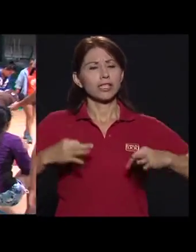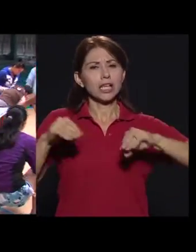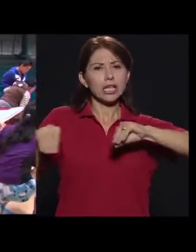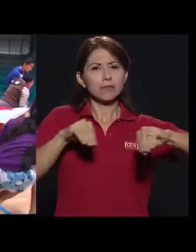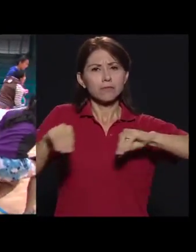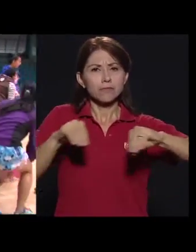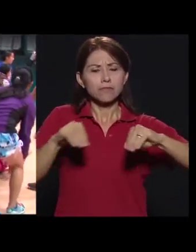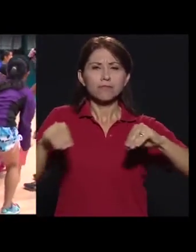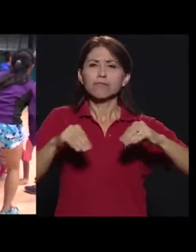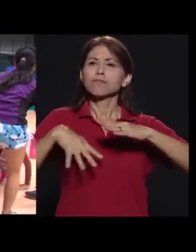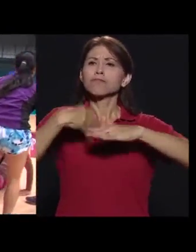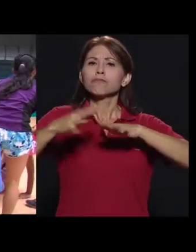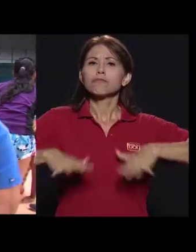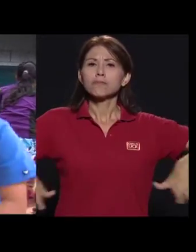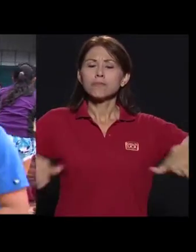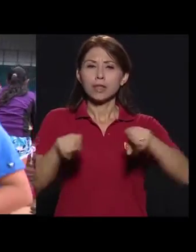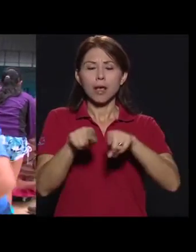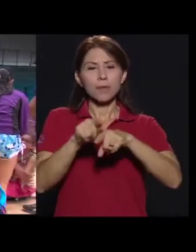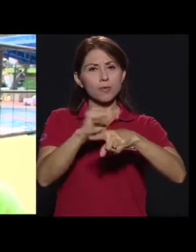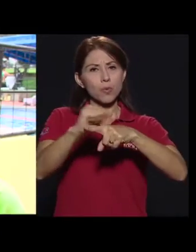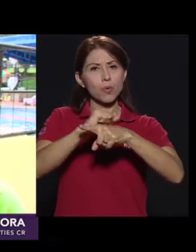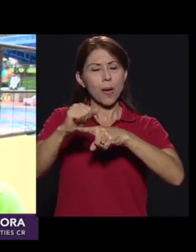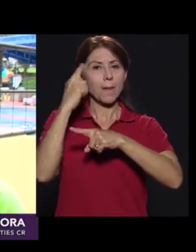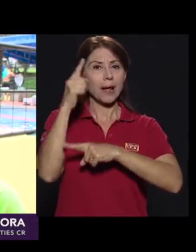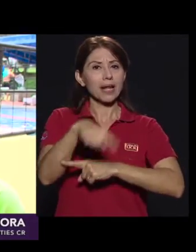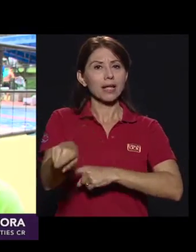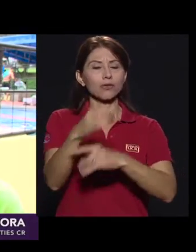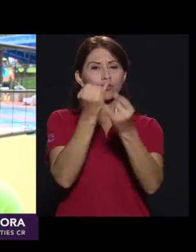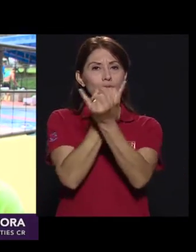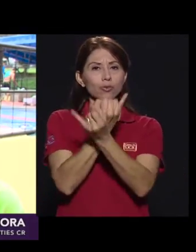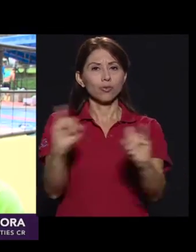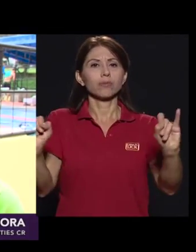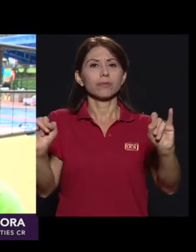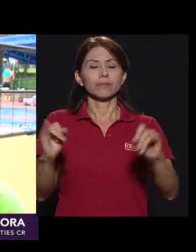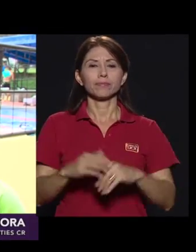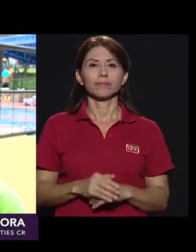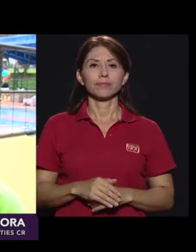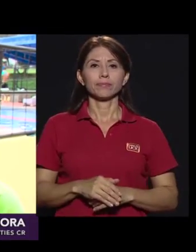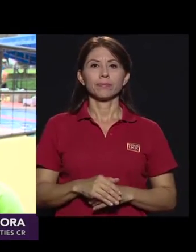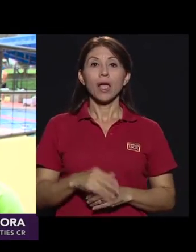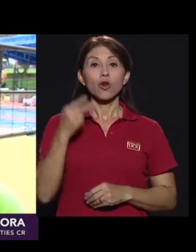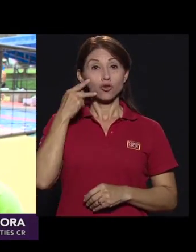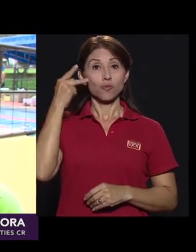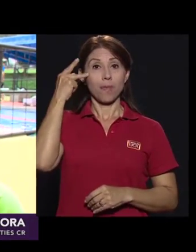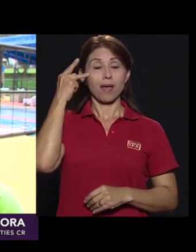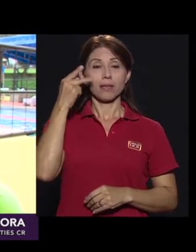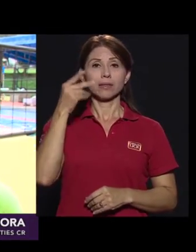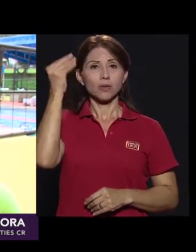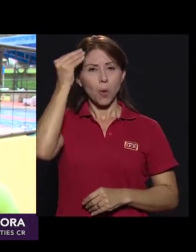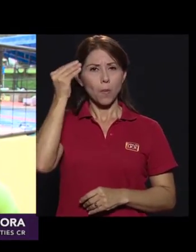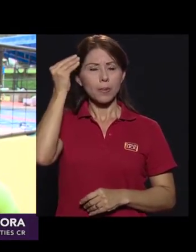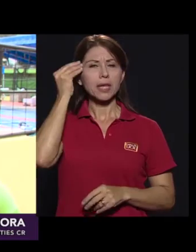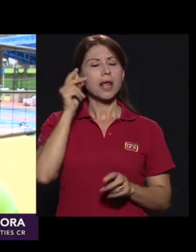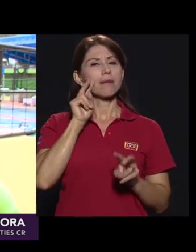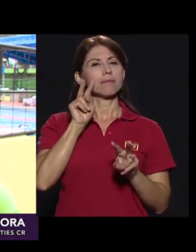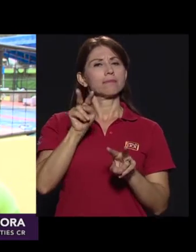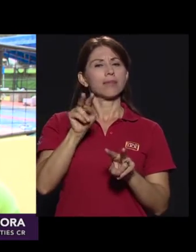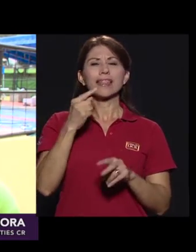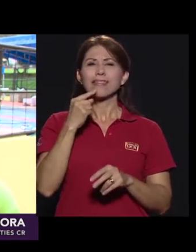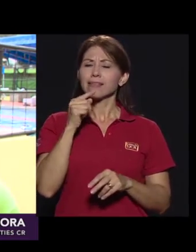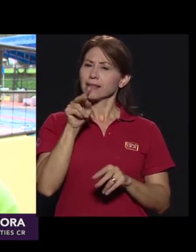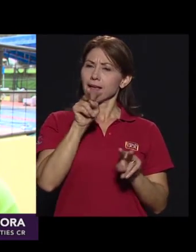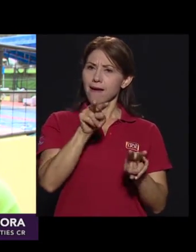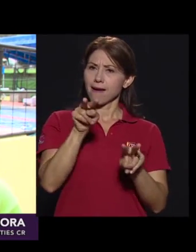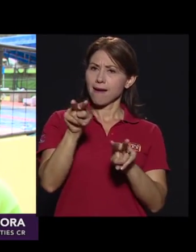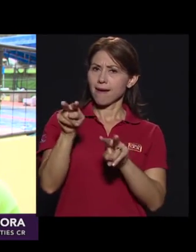capacita para ser personas más autónomas. Los padres opinan, entonces ellos dicen que han visto en ellos, han